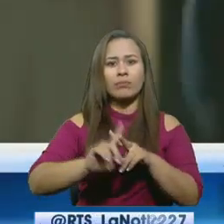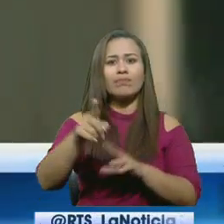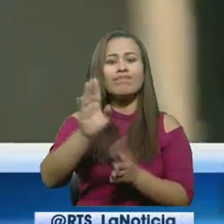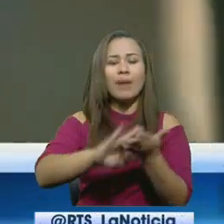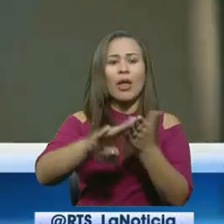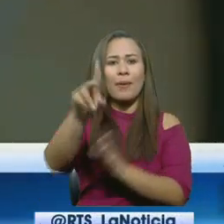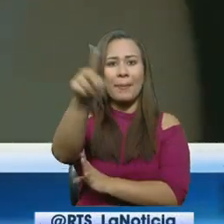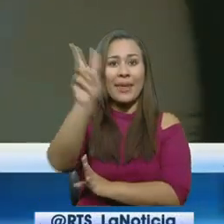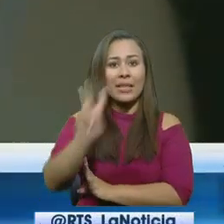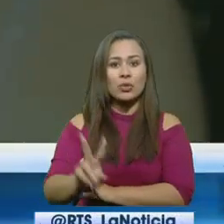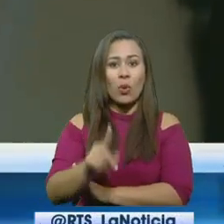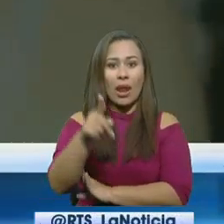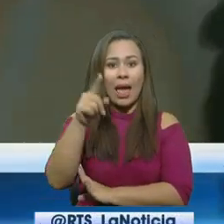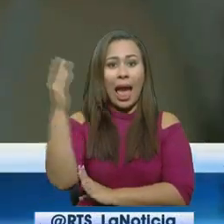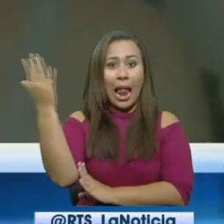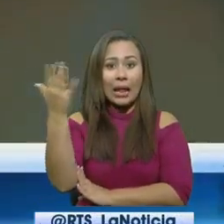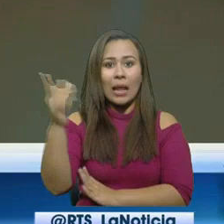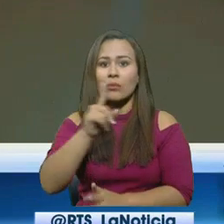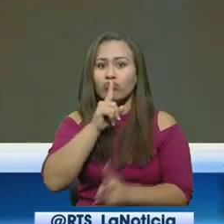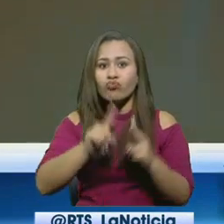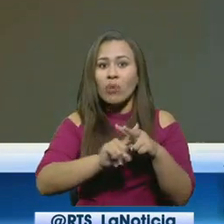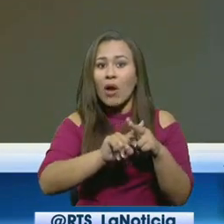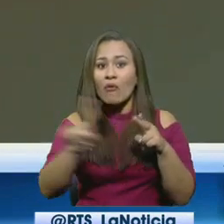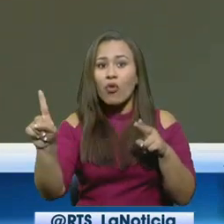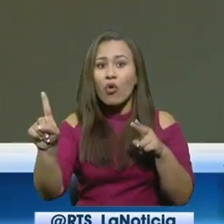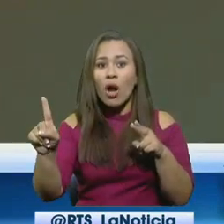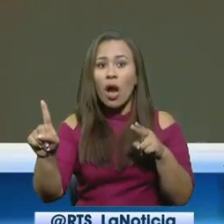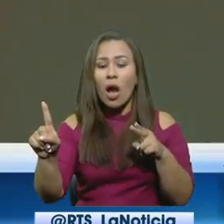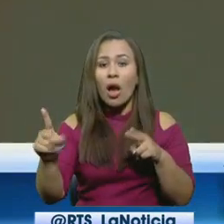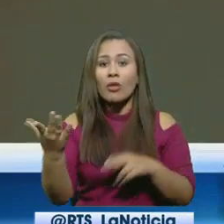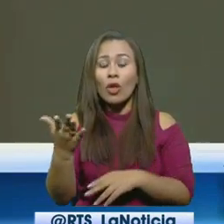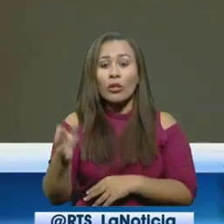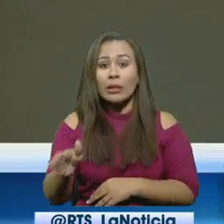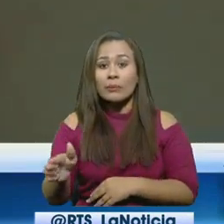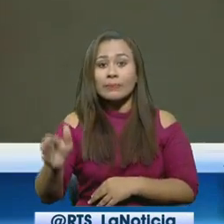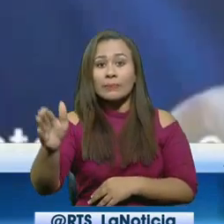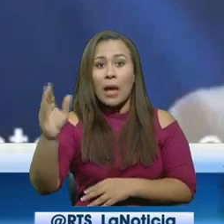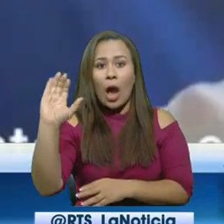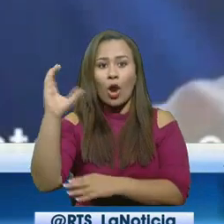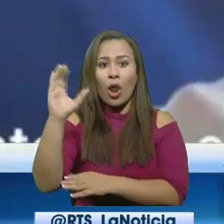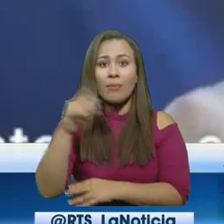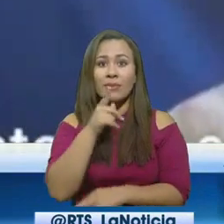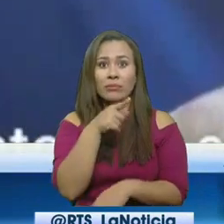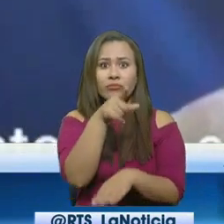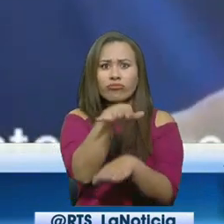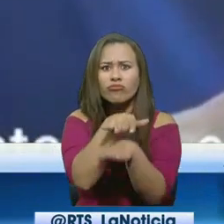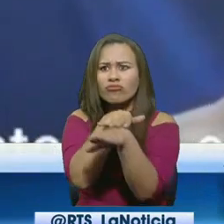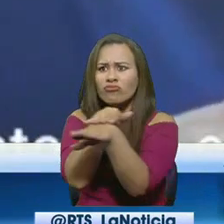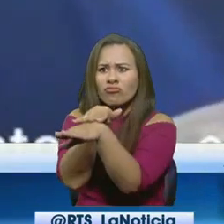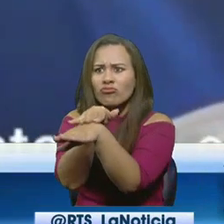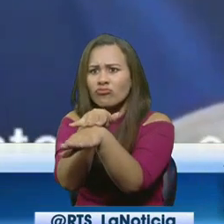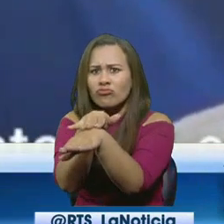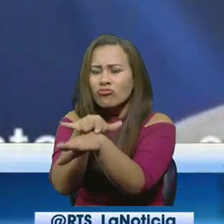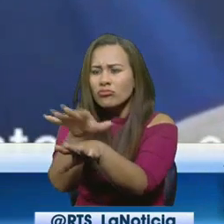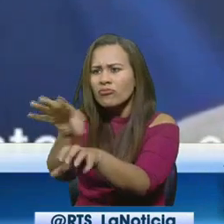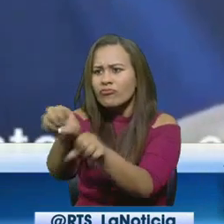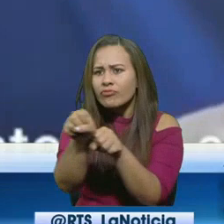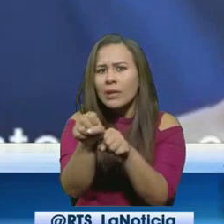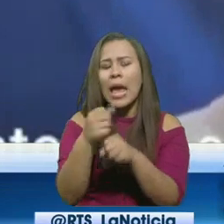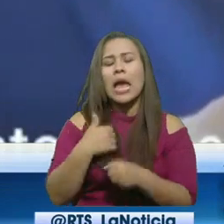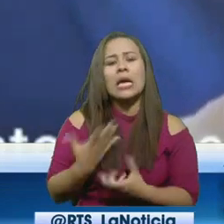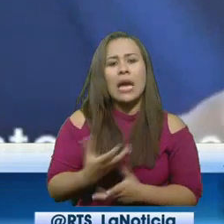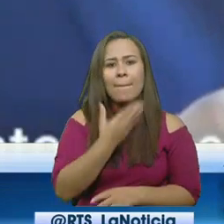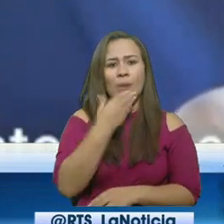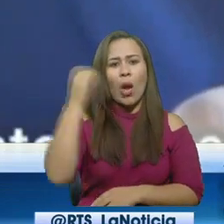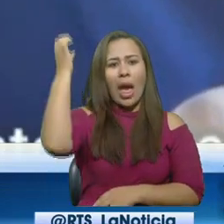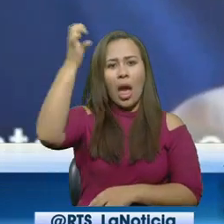la frontera hacia Colombia, confirmó un medio de comunicación venezolano. El perseguido por el régimen de Nicolás Maduro buscará asilo en